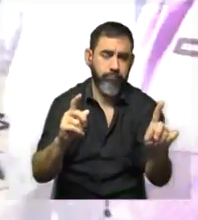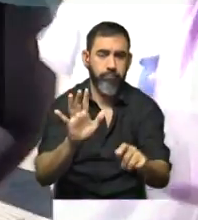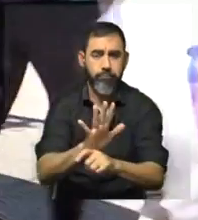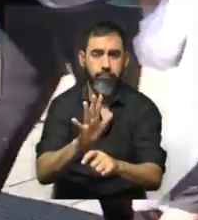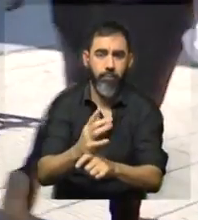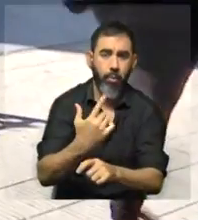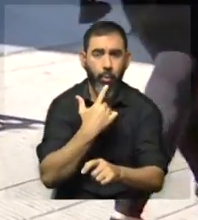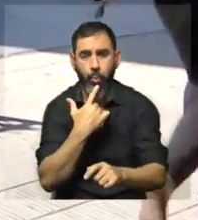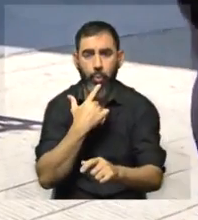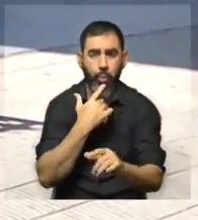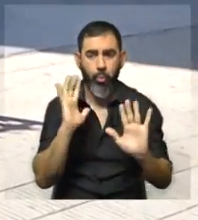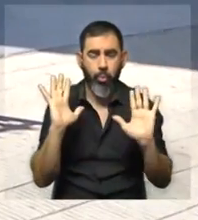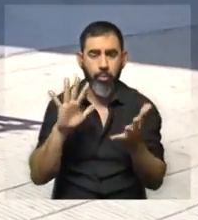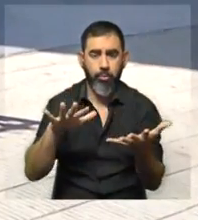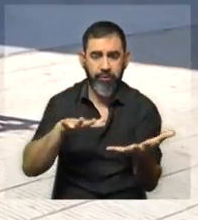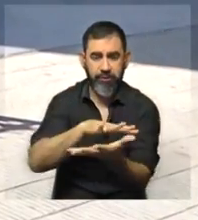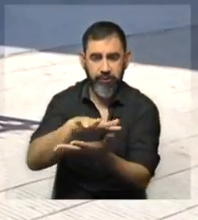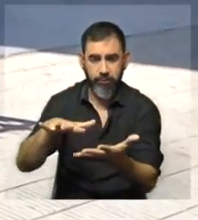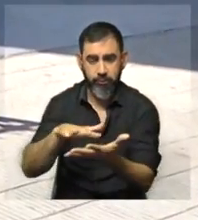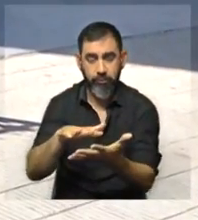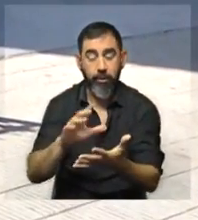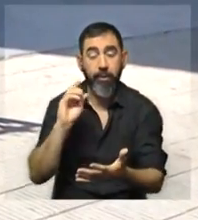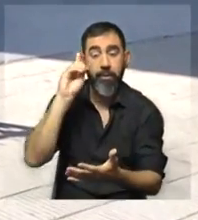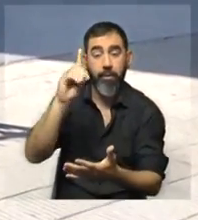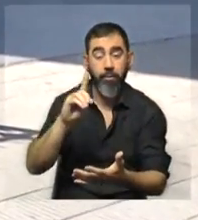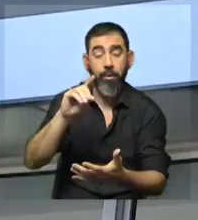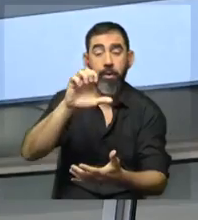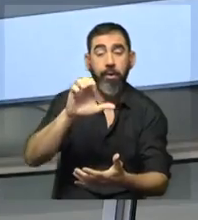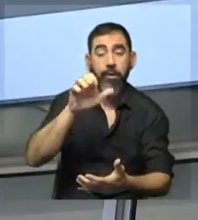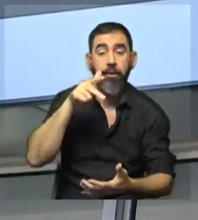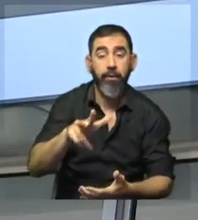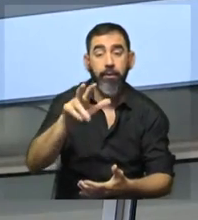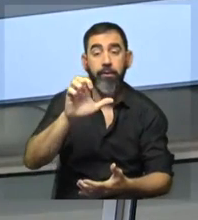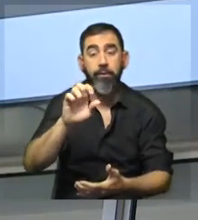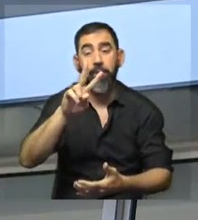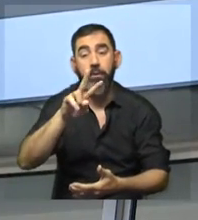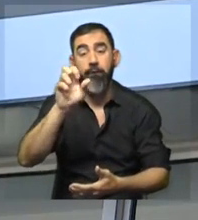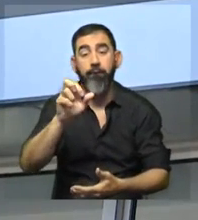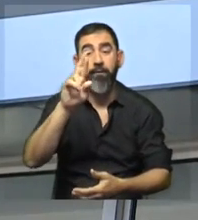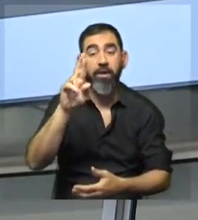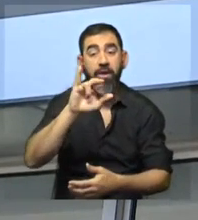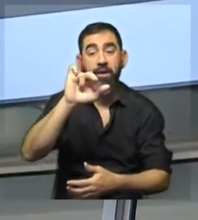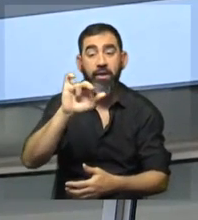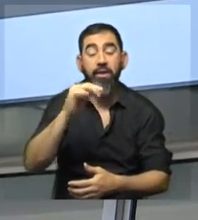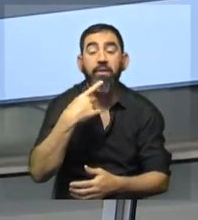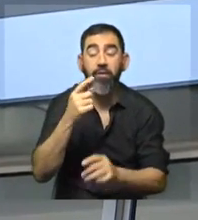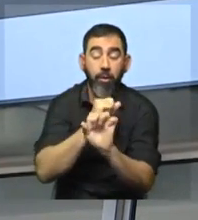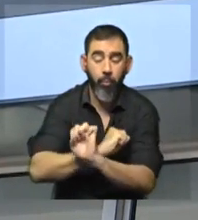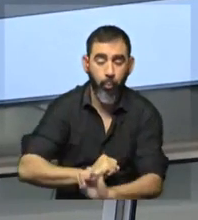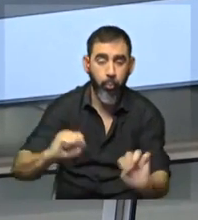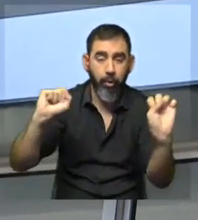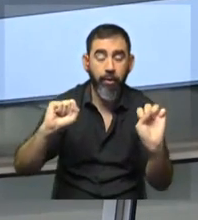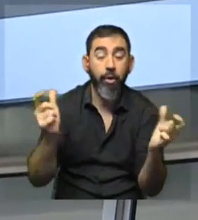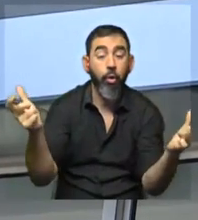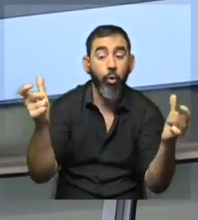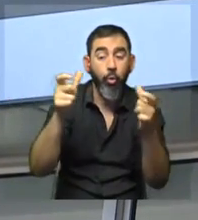manto de sospecha sobre todas estas cuestiones. La diputada Lucía Echeverri pretende, dice que se está estudiando la posibilidad de instalar